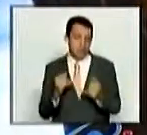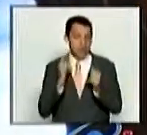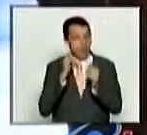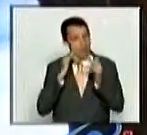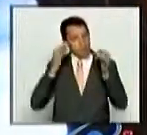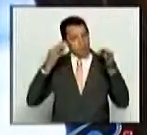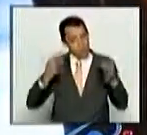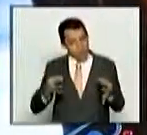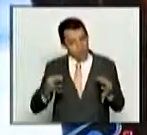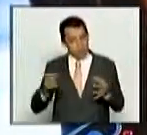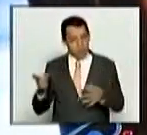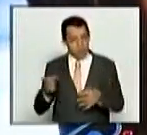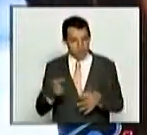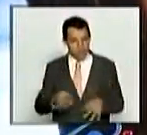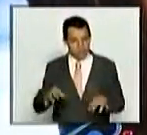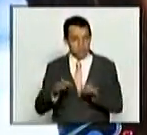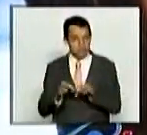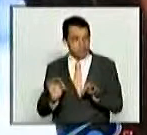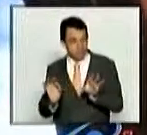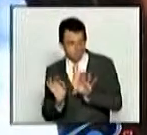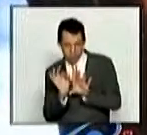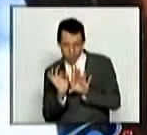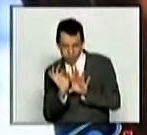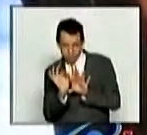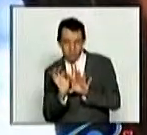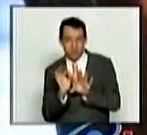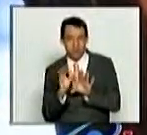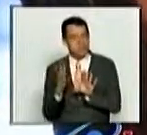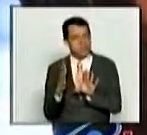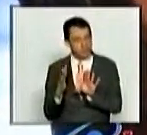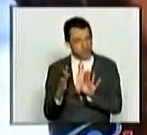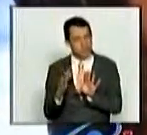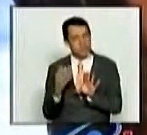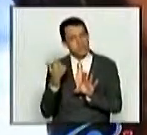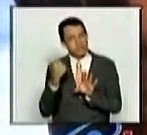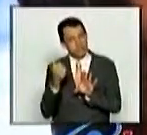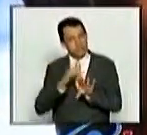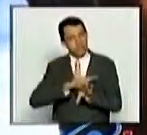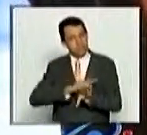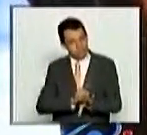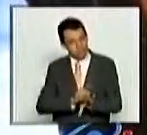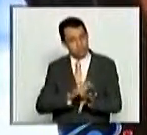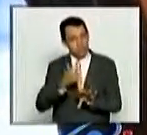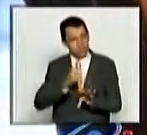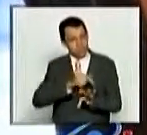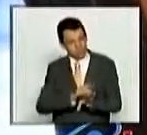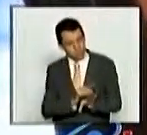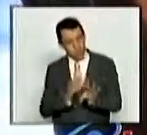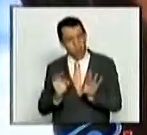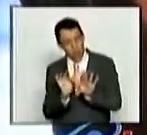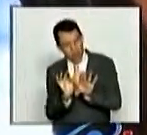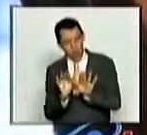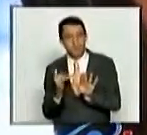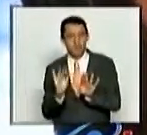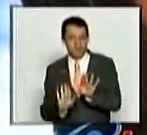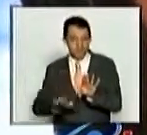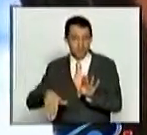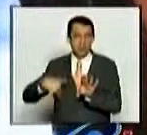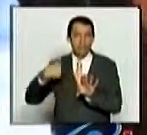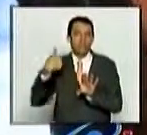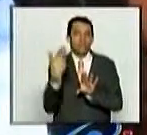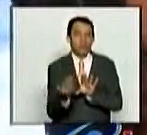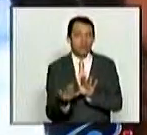puntos, sostenemos esas agujitas con el paciente cerca de unos 5 a 10 minutos y posteriormente vamos a reemplazarlas por